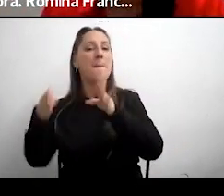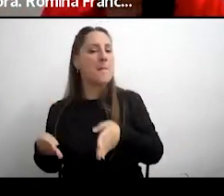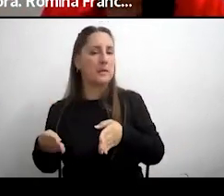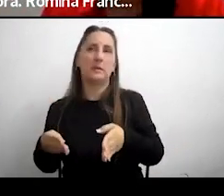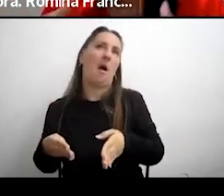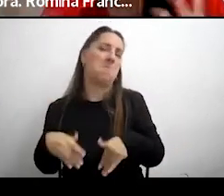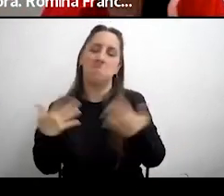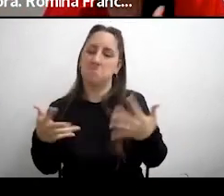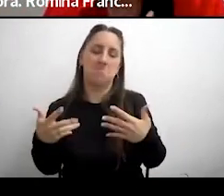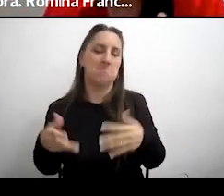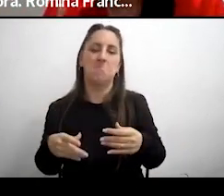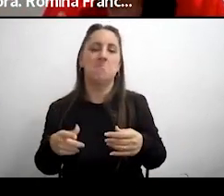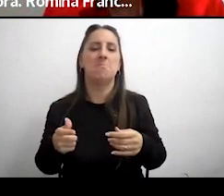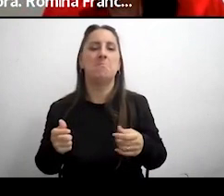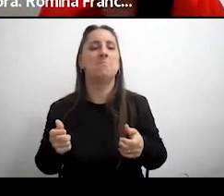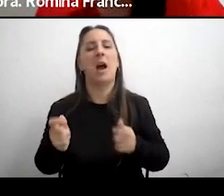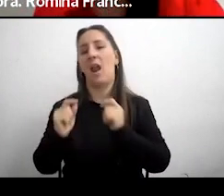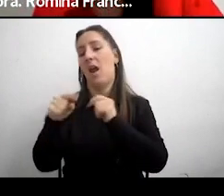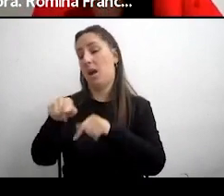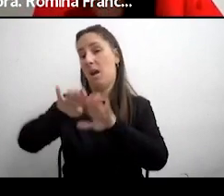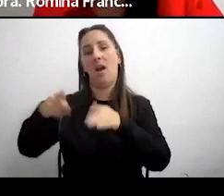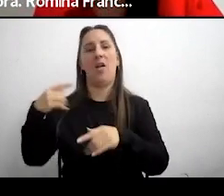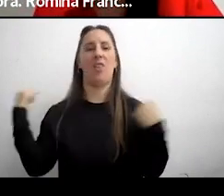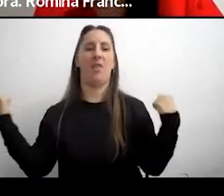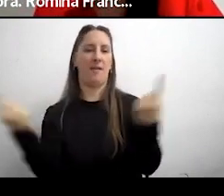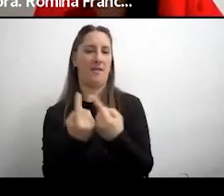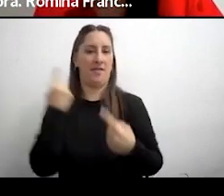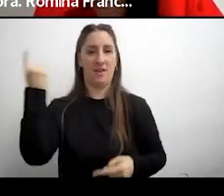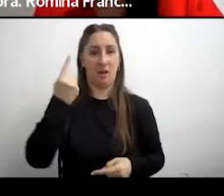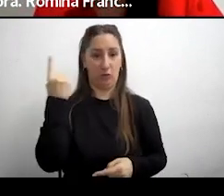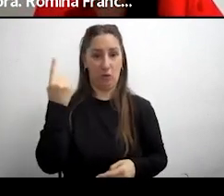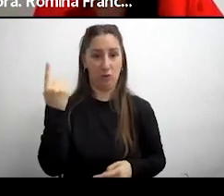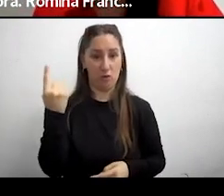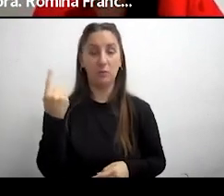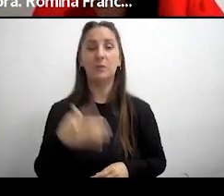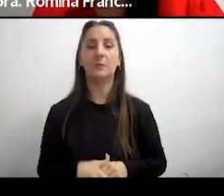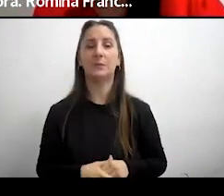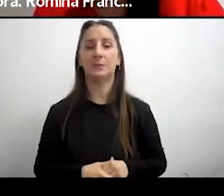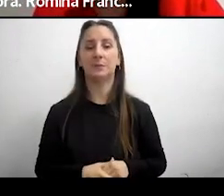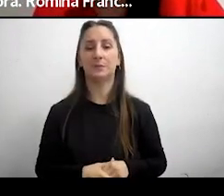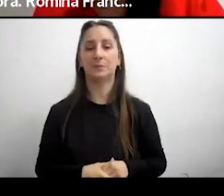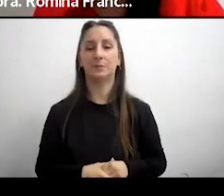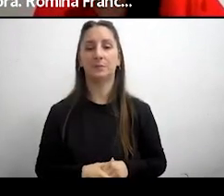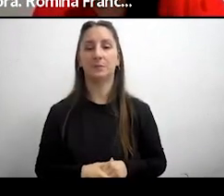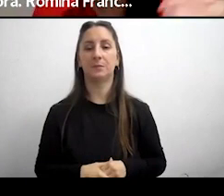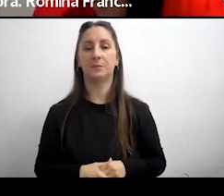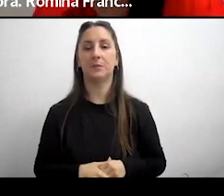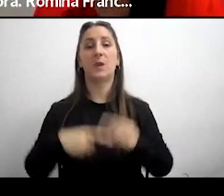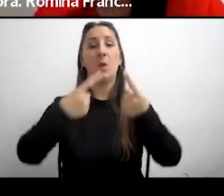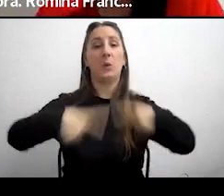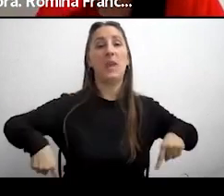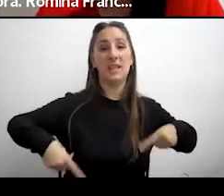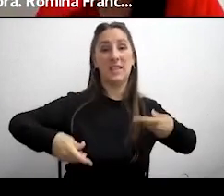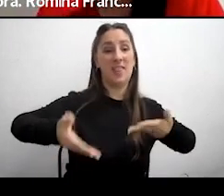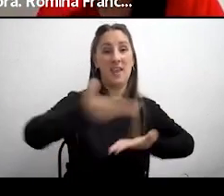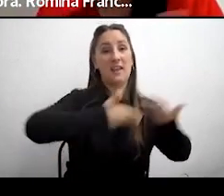para una sala de directorio, lo que fuere. Yo lo saco de bien, digamos, lo bajo de bienes de cambio, lo